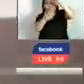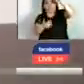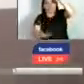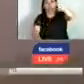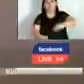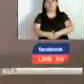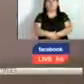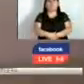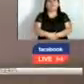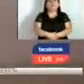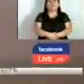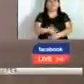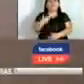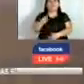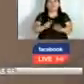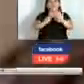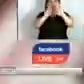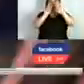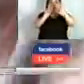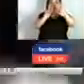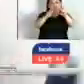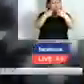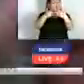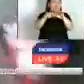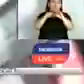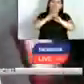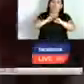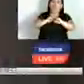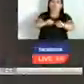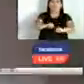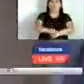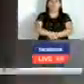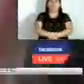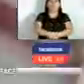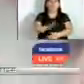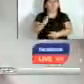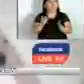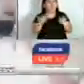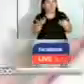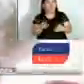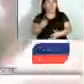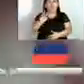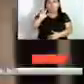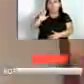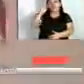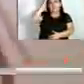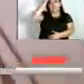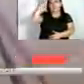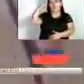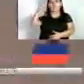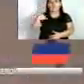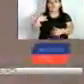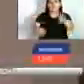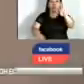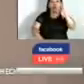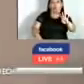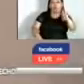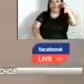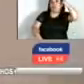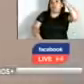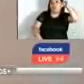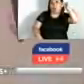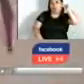Johnny Aguilera. 7 de ellas lamentablemente han perdido la vida. Les hablamos de 3 mujeres y 4 varones.